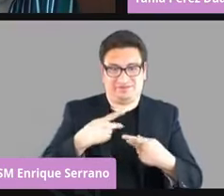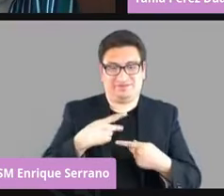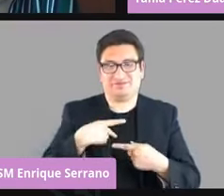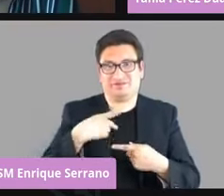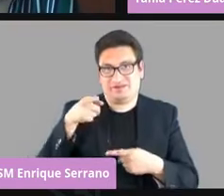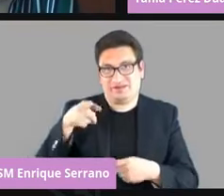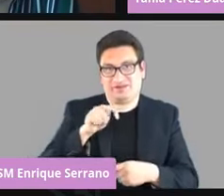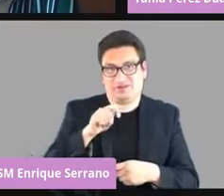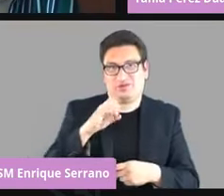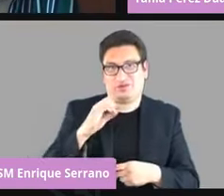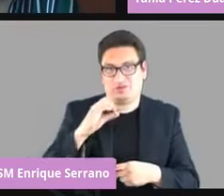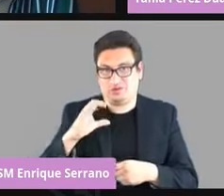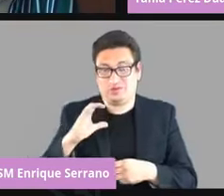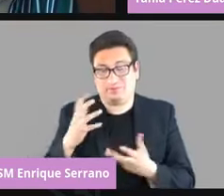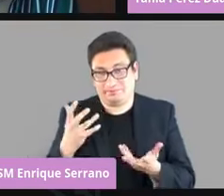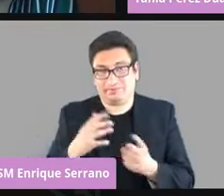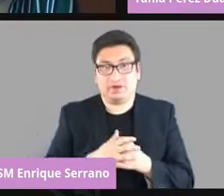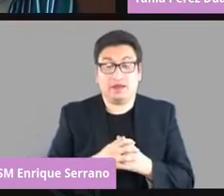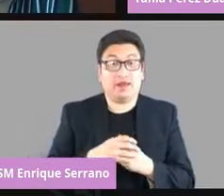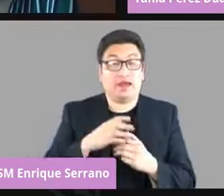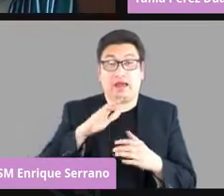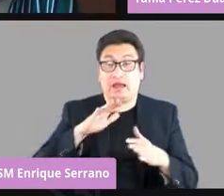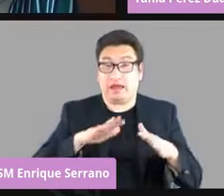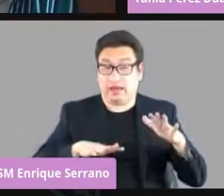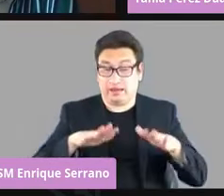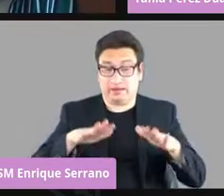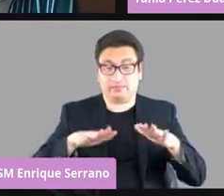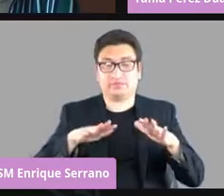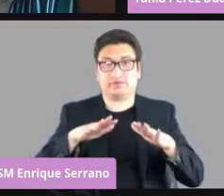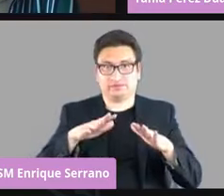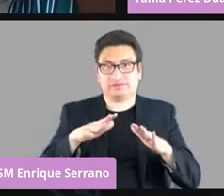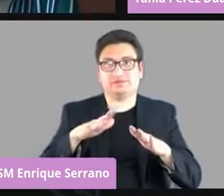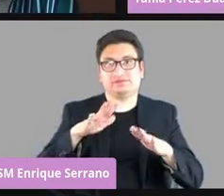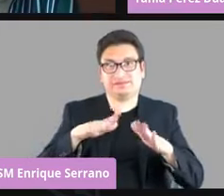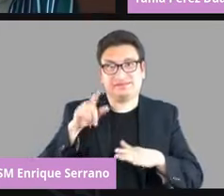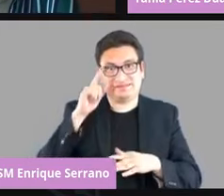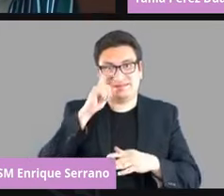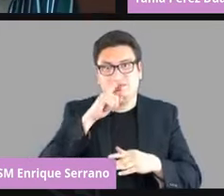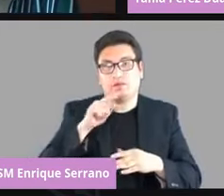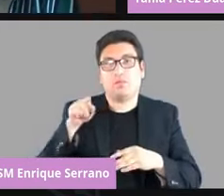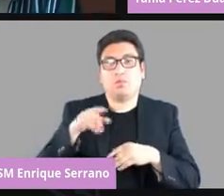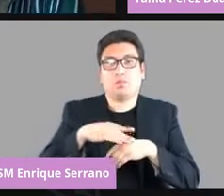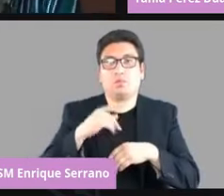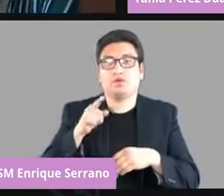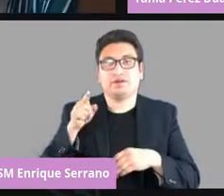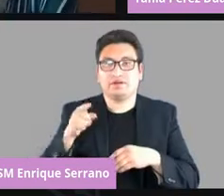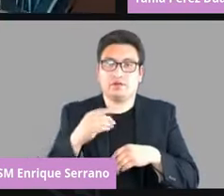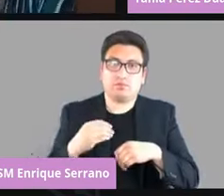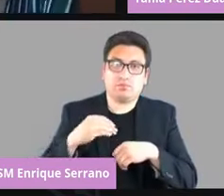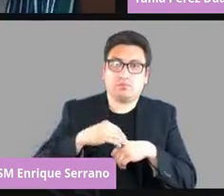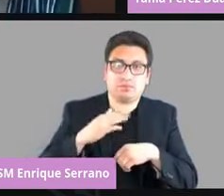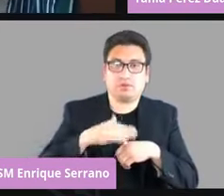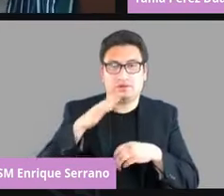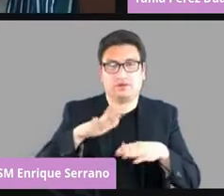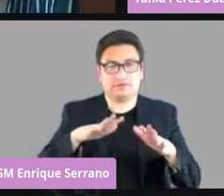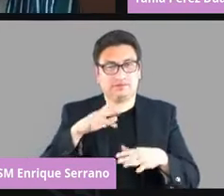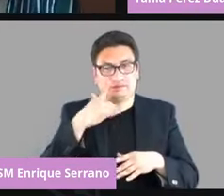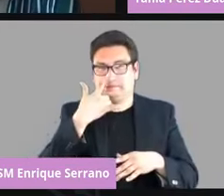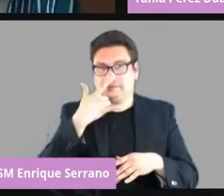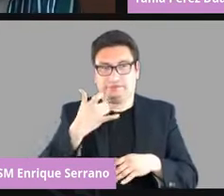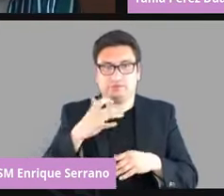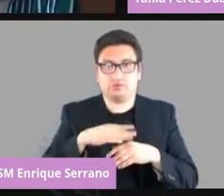que padecen TOC. Ahora, hay veces que van a venir con comorbilidades, o sea, van a venir, ahora sí que es bien raro